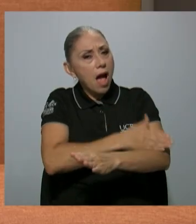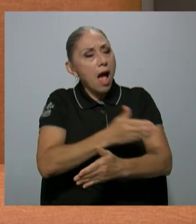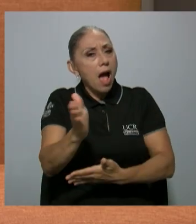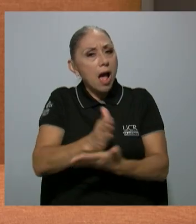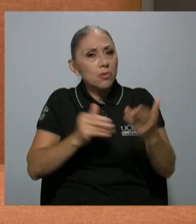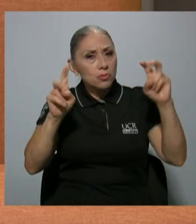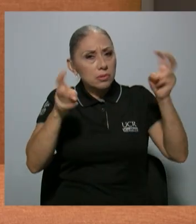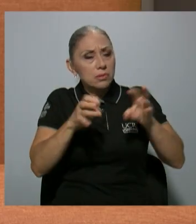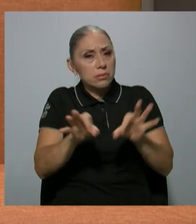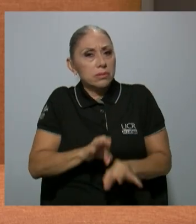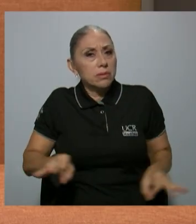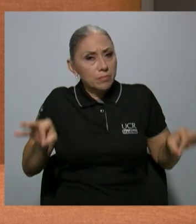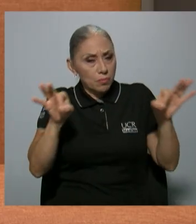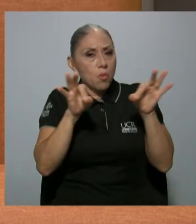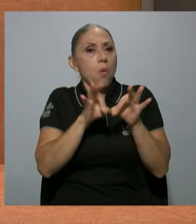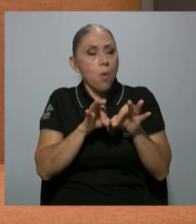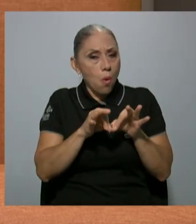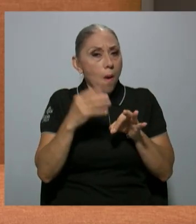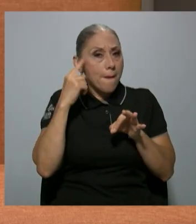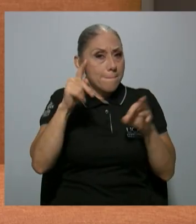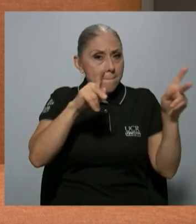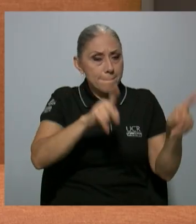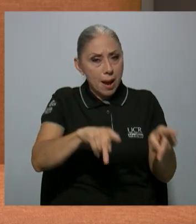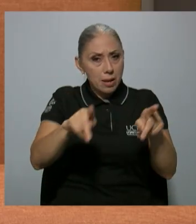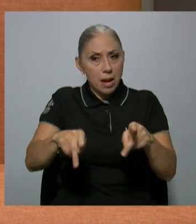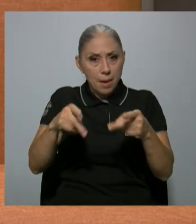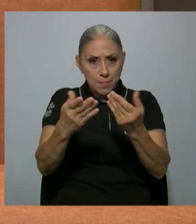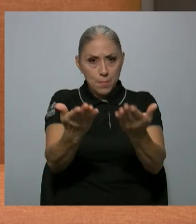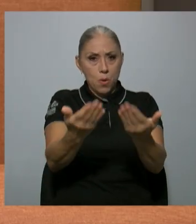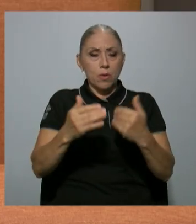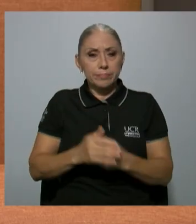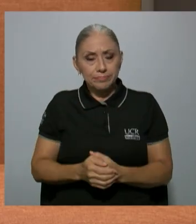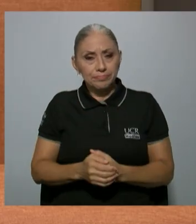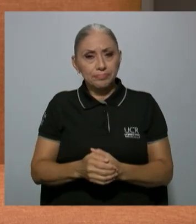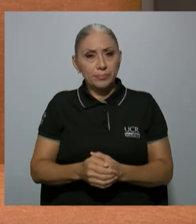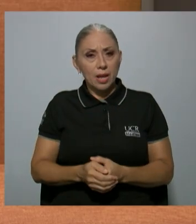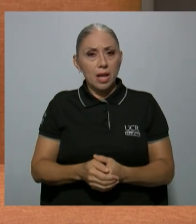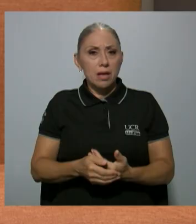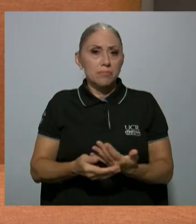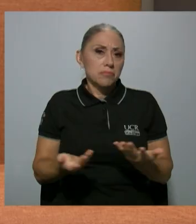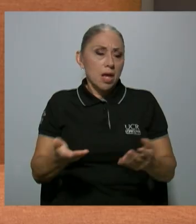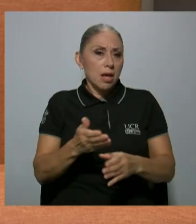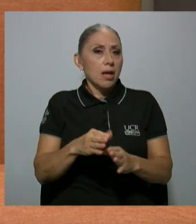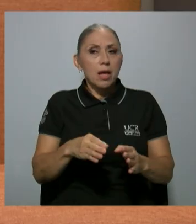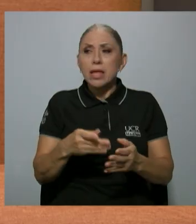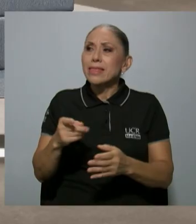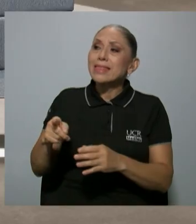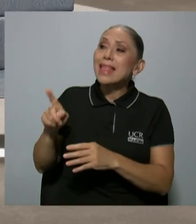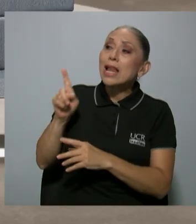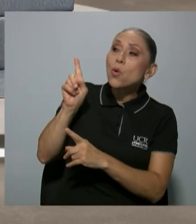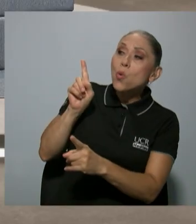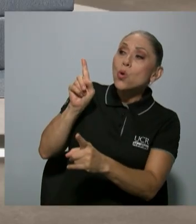importantes para la población. Se ha avanzado, por ejemplo. ¿Qué le pondría?